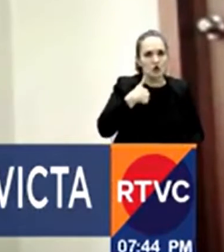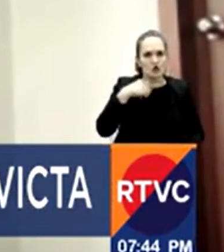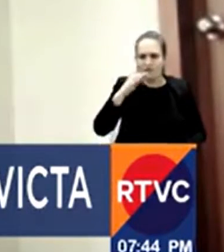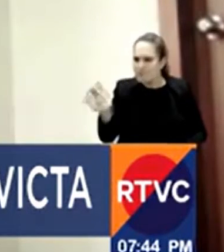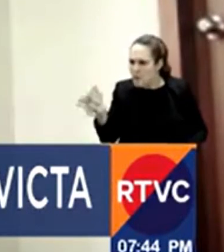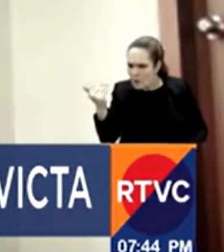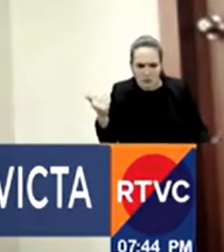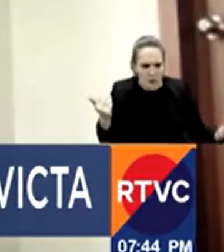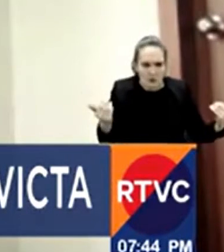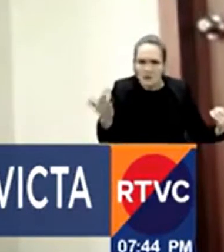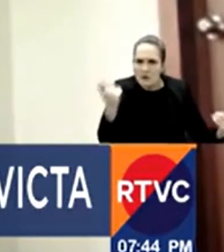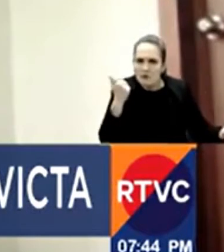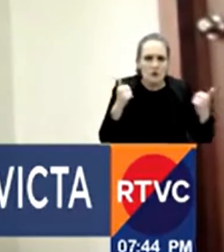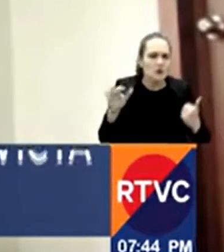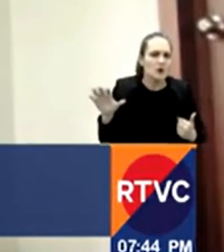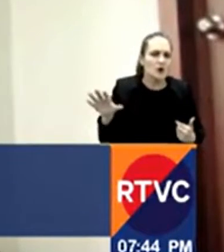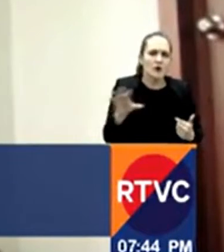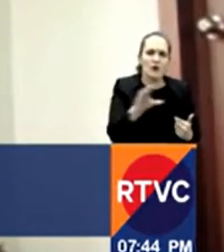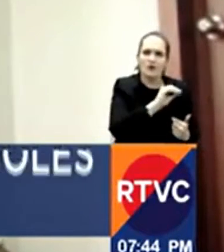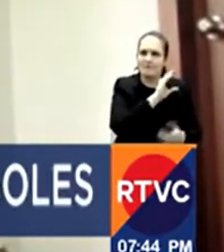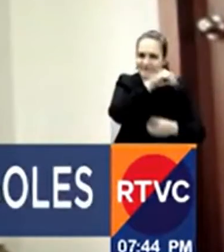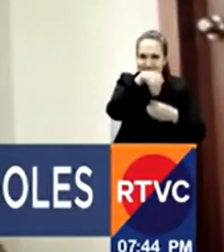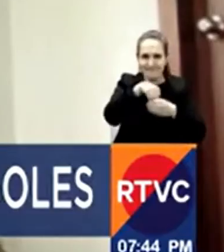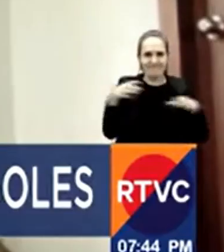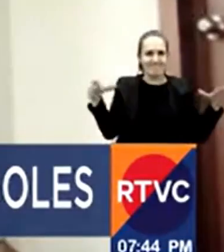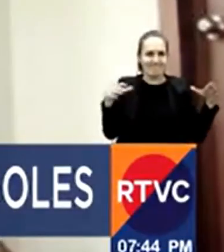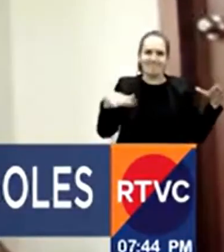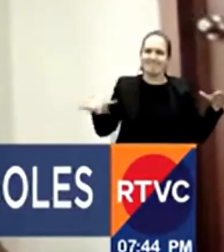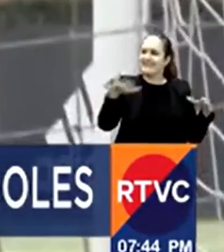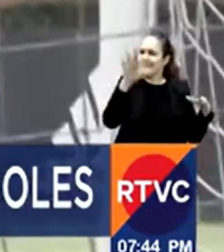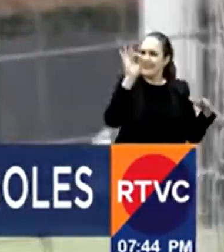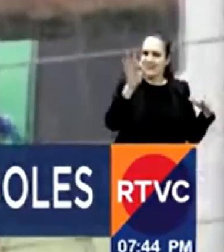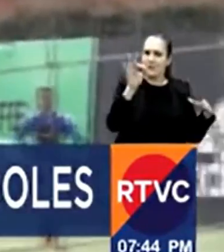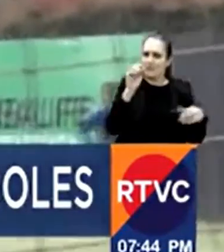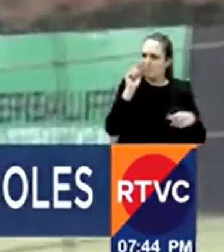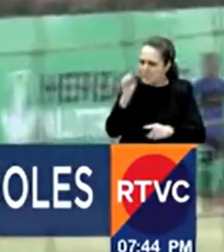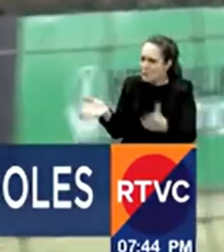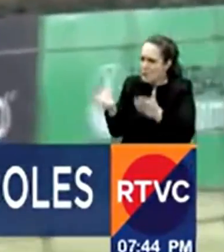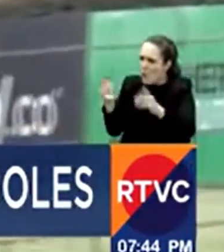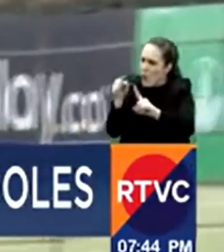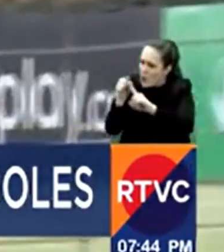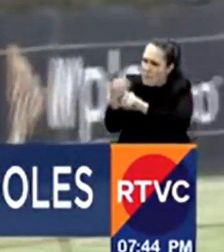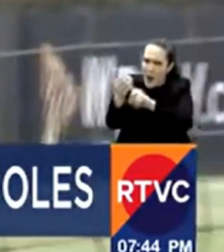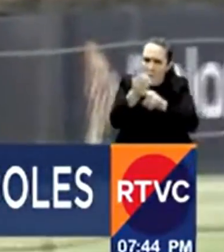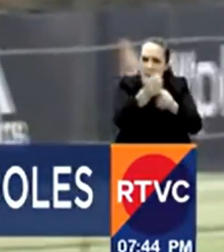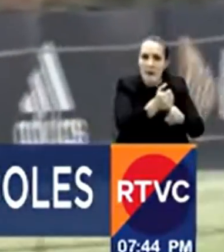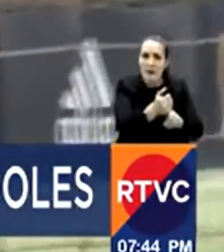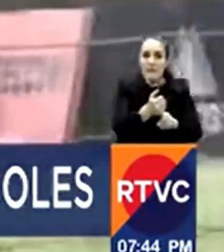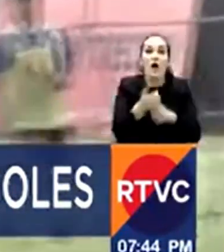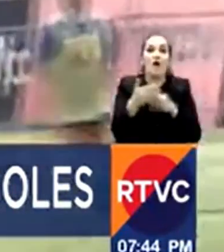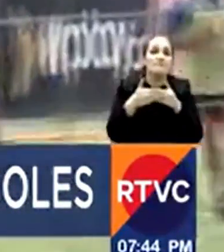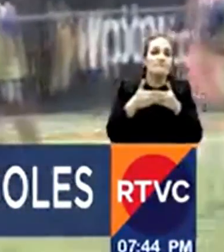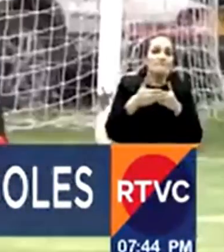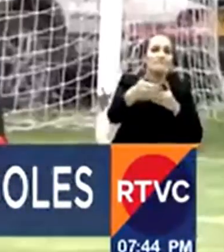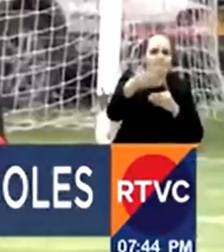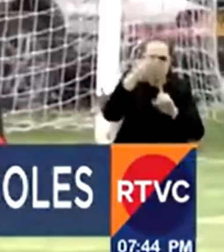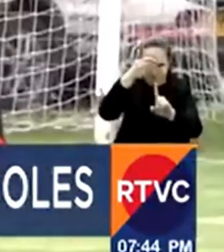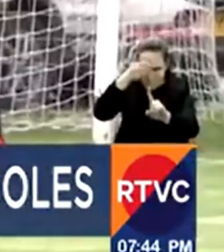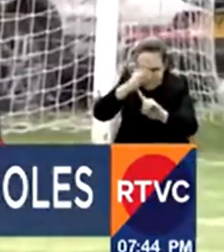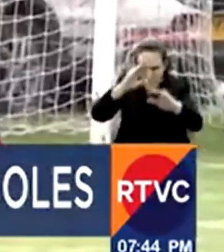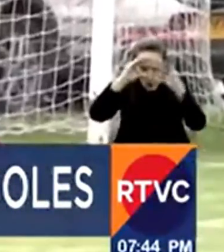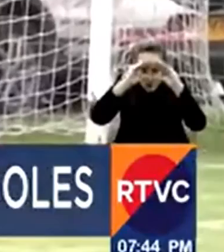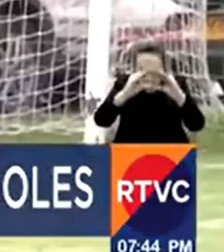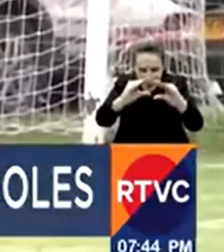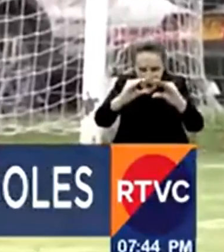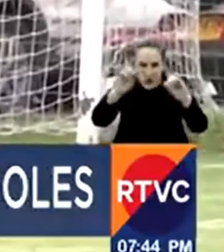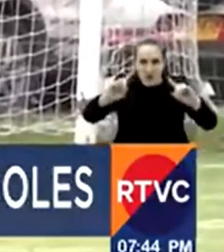las personas que están a mi alrededor a que cumplan sus objetivos. Dice que por estos días, para seguir concentrados, hay que poner